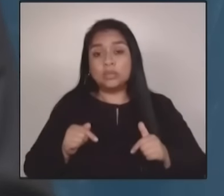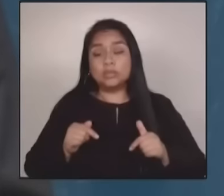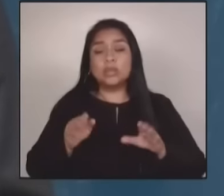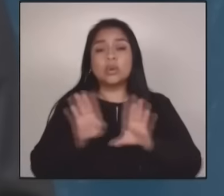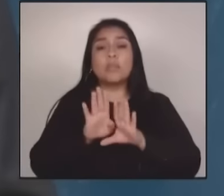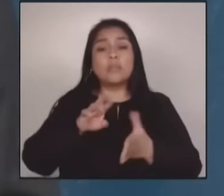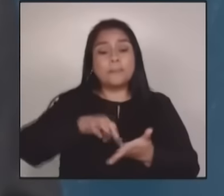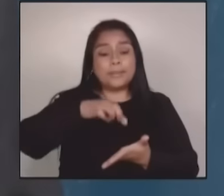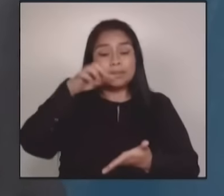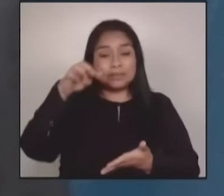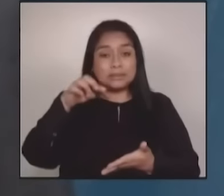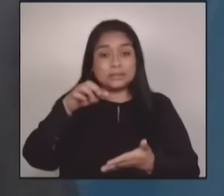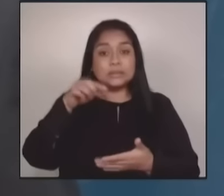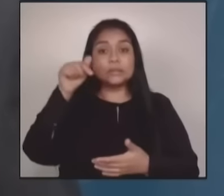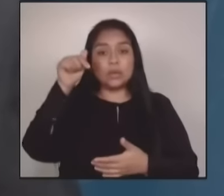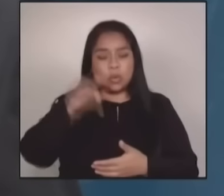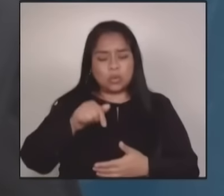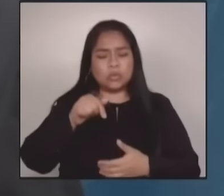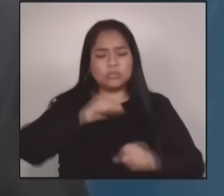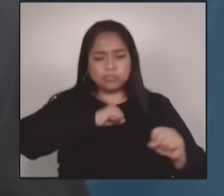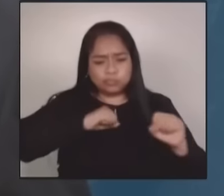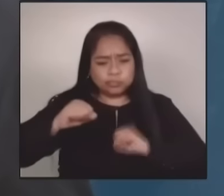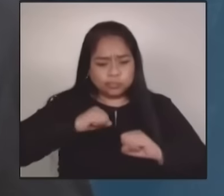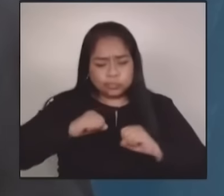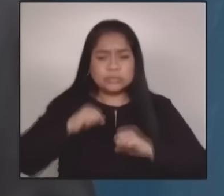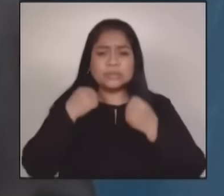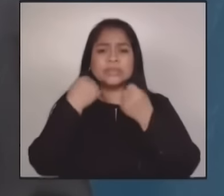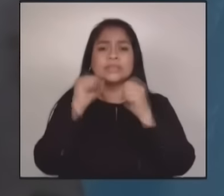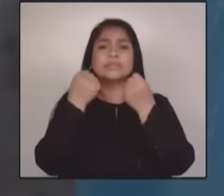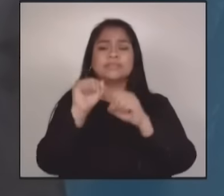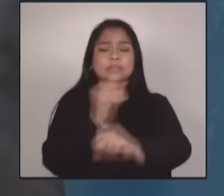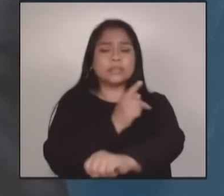nación, estamos haciendo historia.